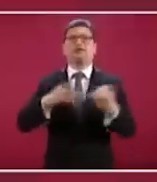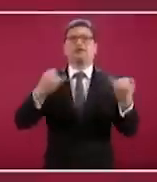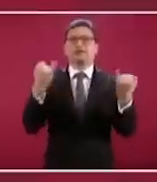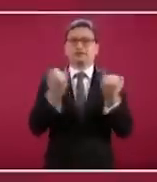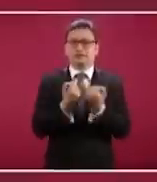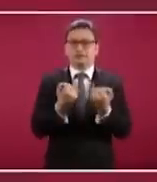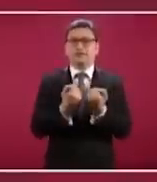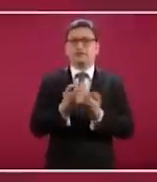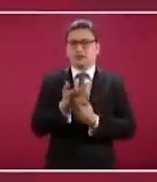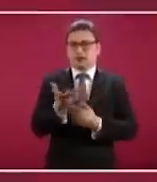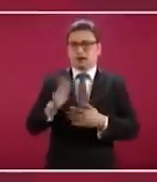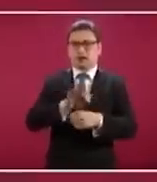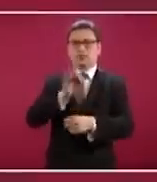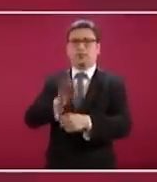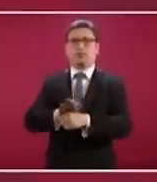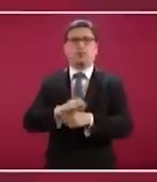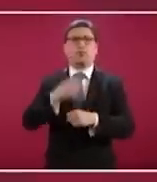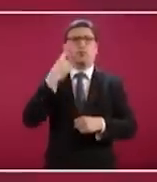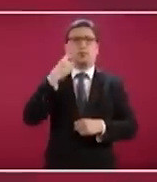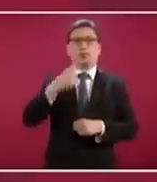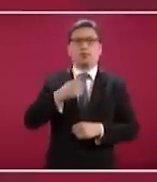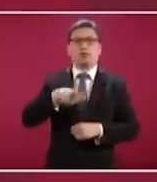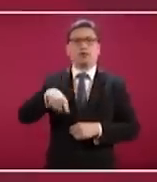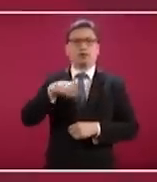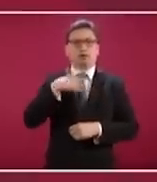ante extorsiones